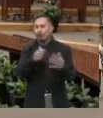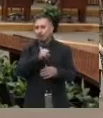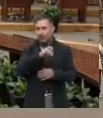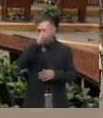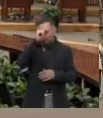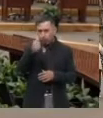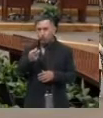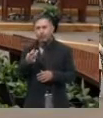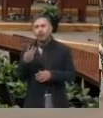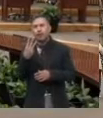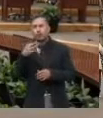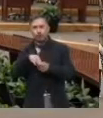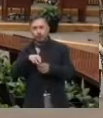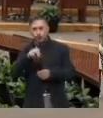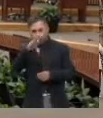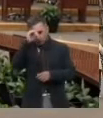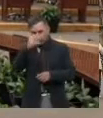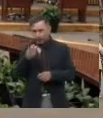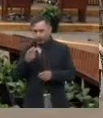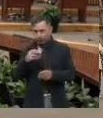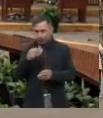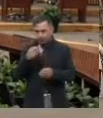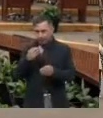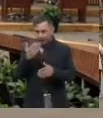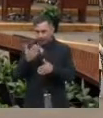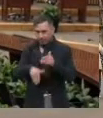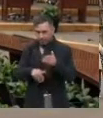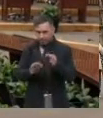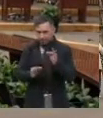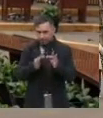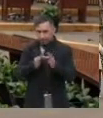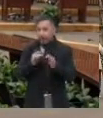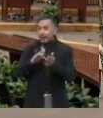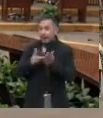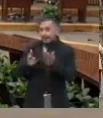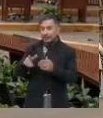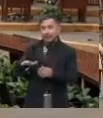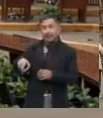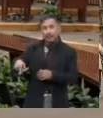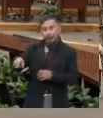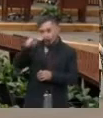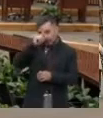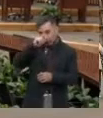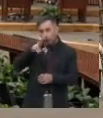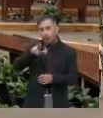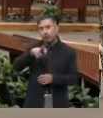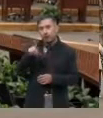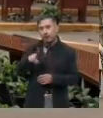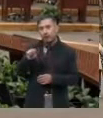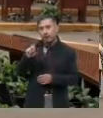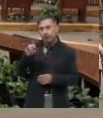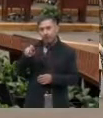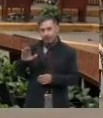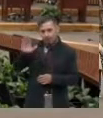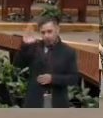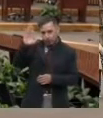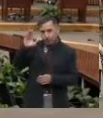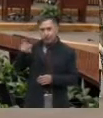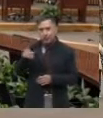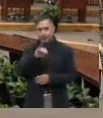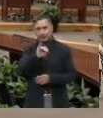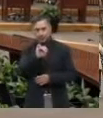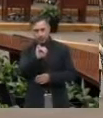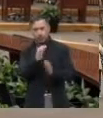contra y con esto concluimos. Hay una moción. Gracias. Hay una moción del consejero Ruiz Aldaña. Sí, de favor, se podría tomar